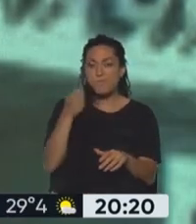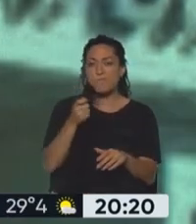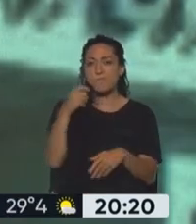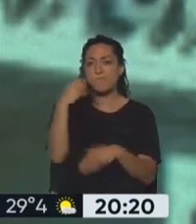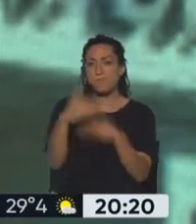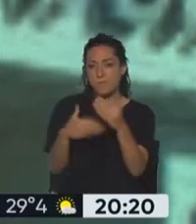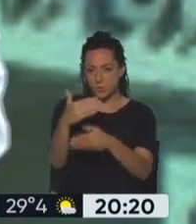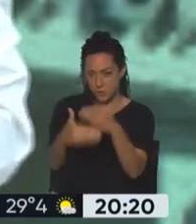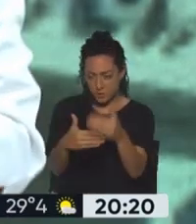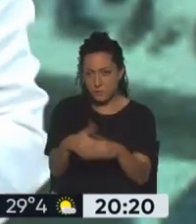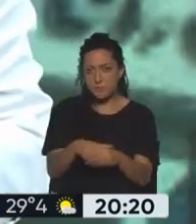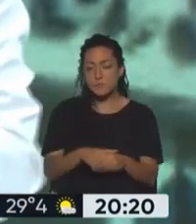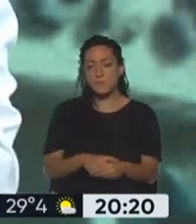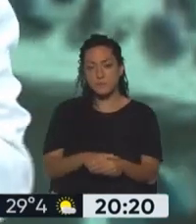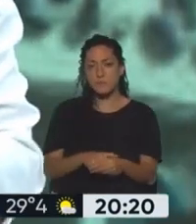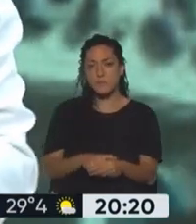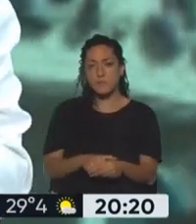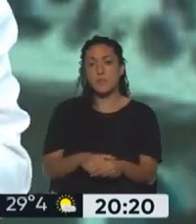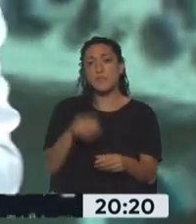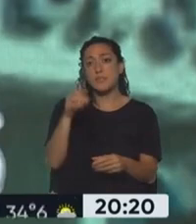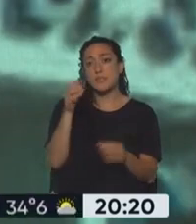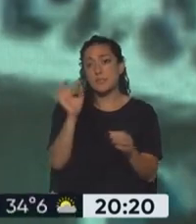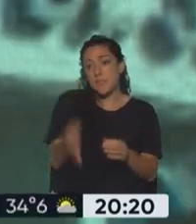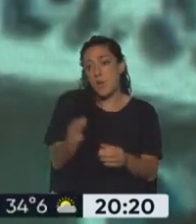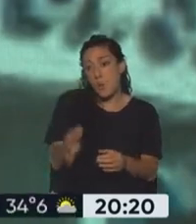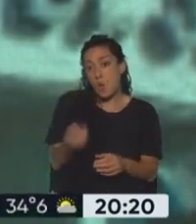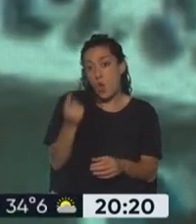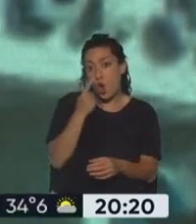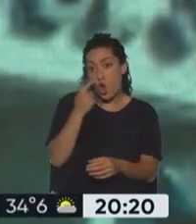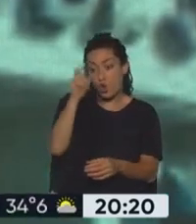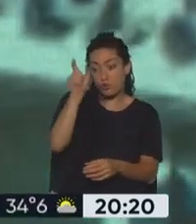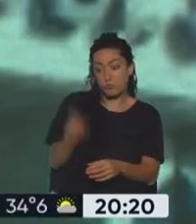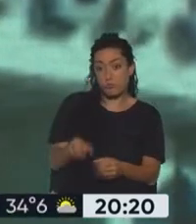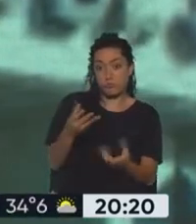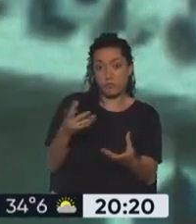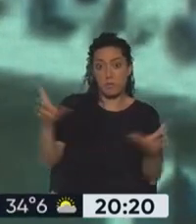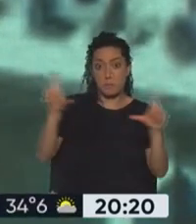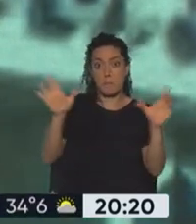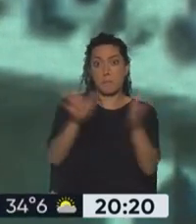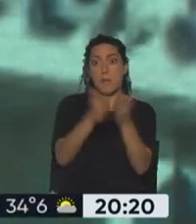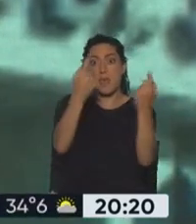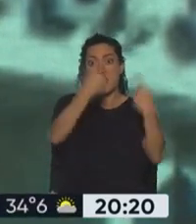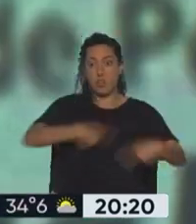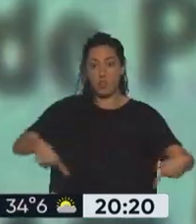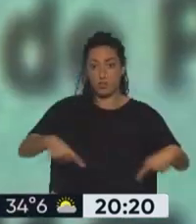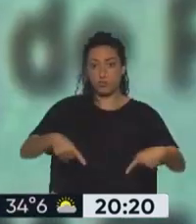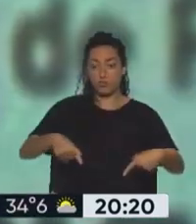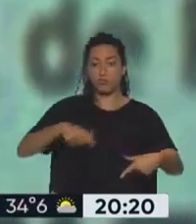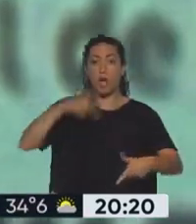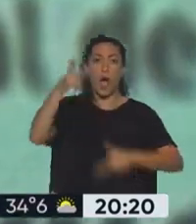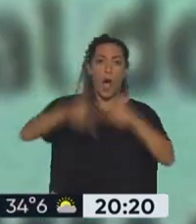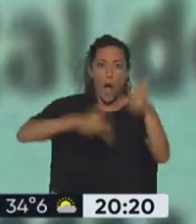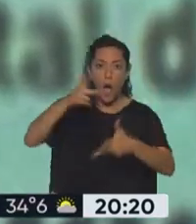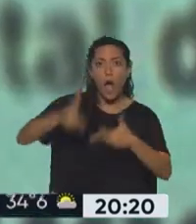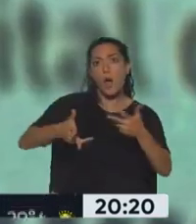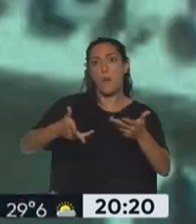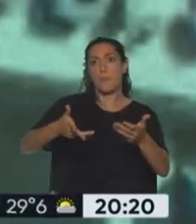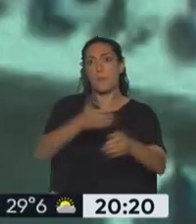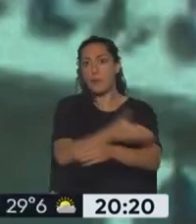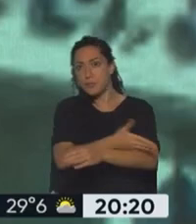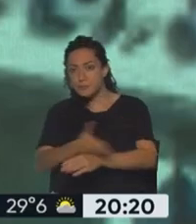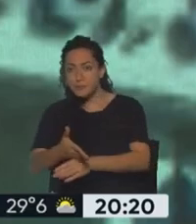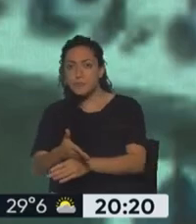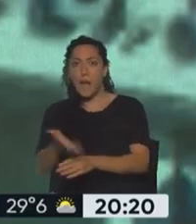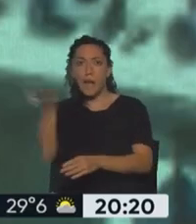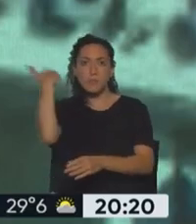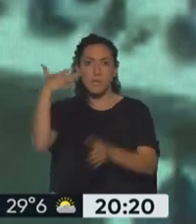conocerán seguramente por su desempeño en los medios de comunicación, totalmente. Porque es un habitual columnista. Uno lo ha entrevistado en otras épocas. Sí,